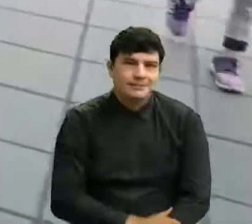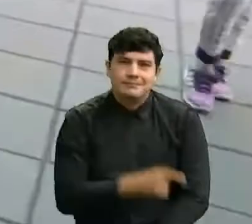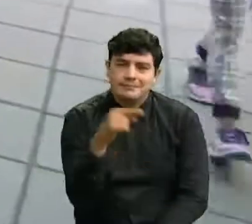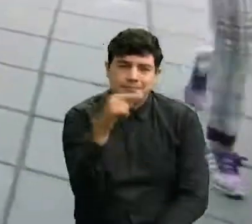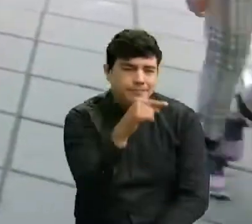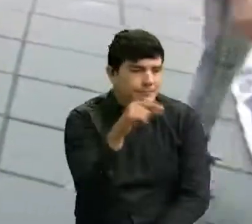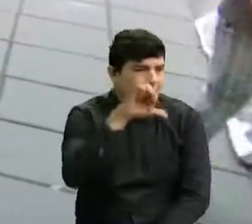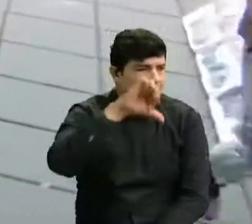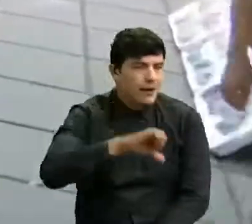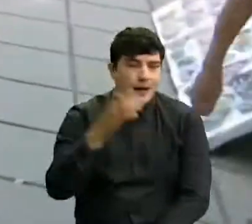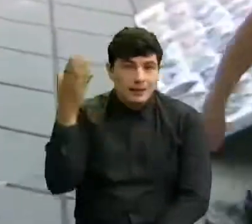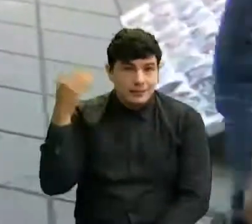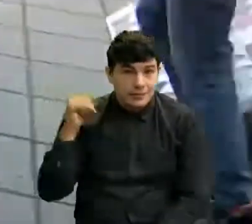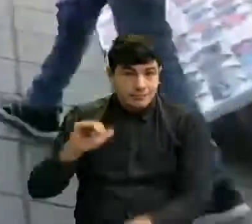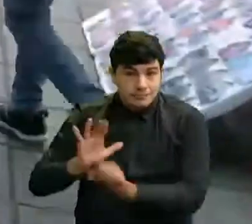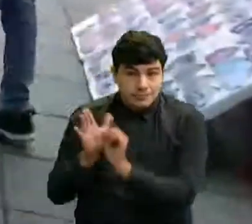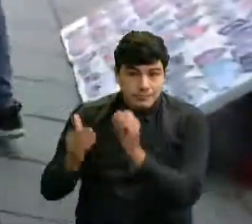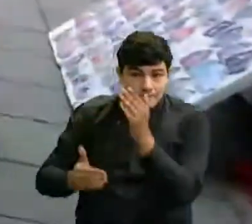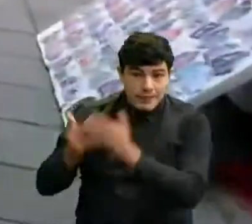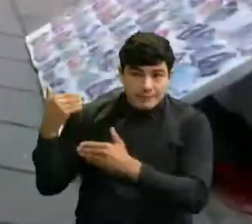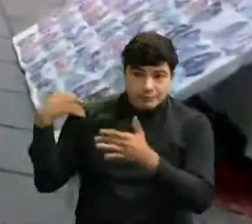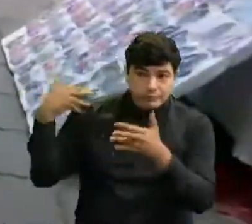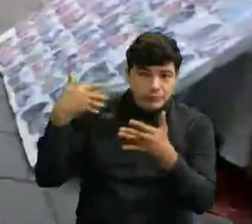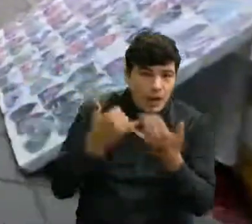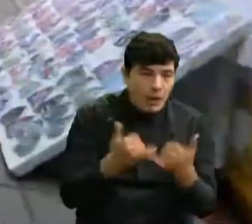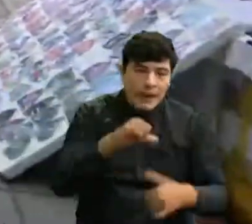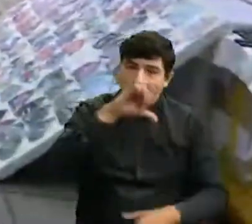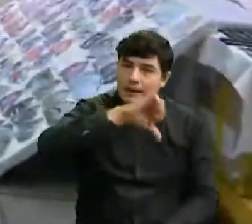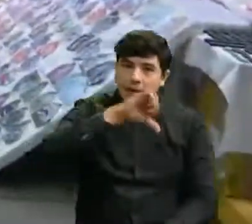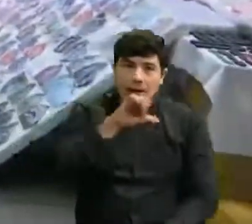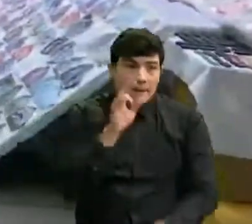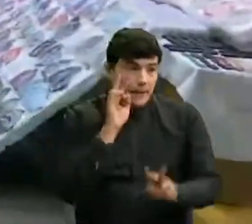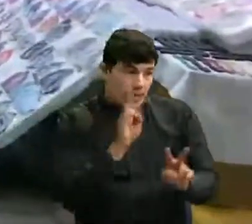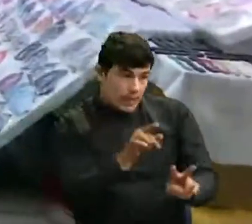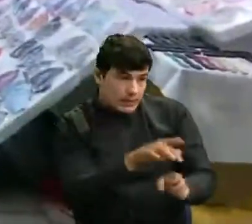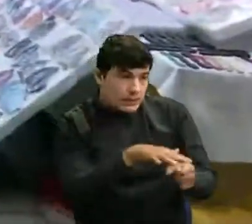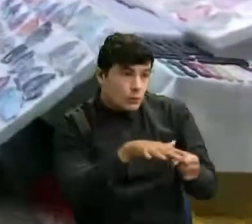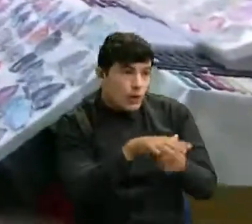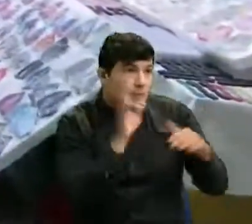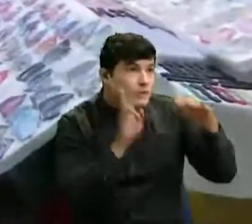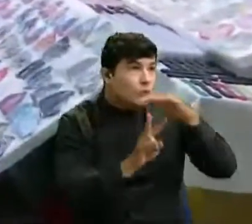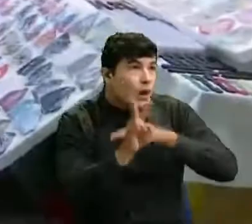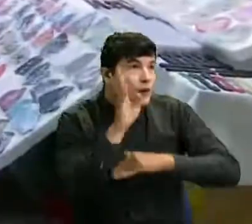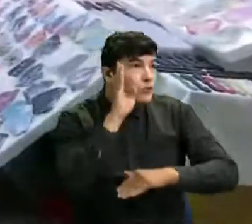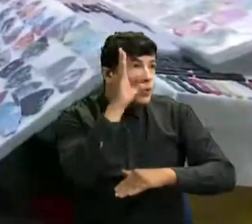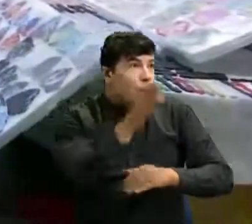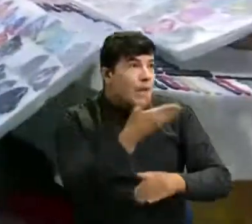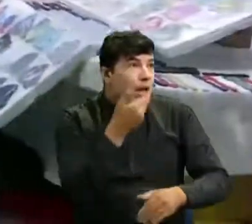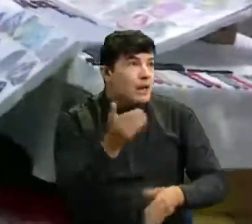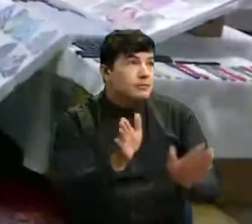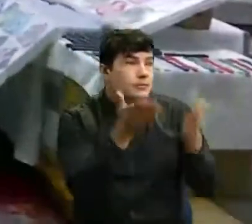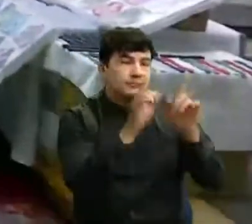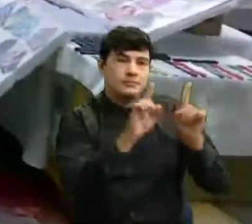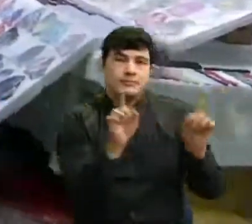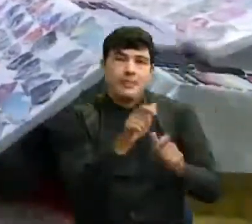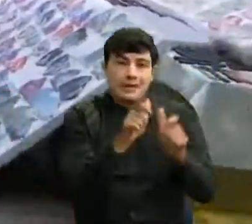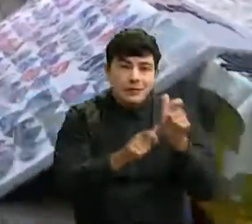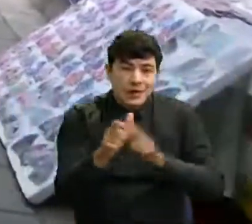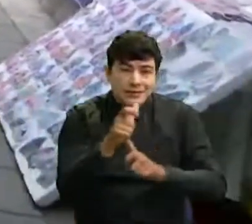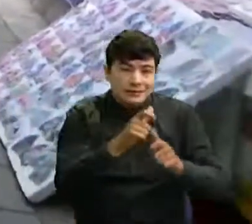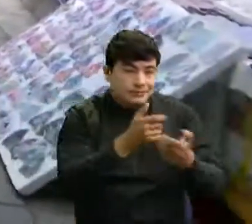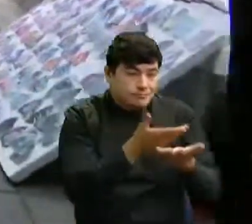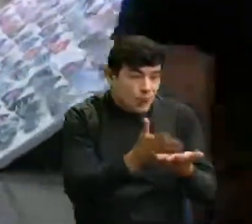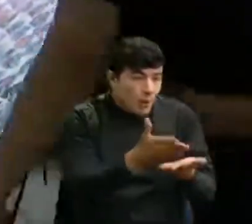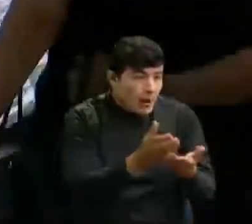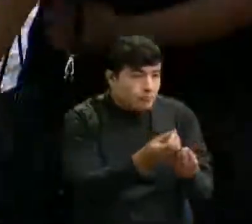pandemia, nos ha ido mal, esto no se ve mejoría porque no sale gente igual como antes. Pues este es el sector de cabecera,